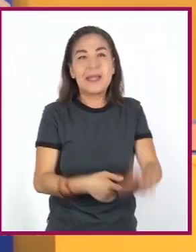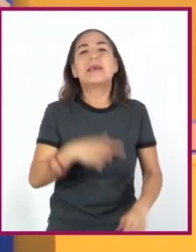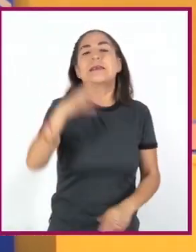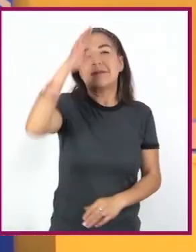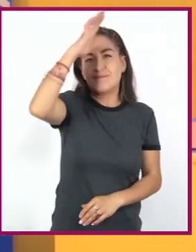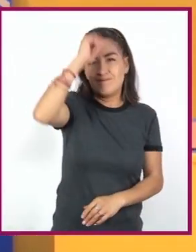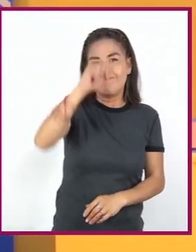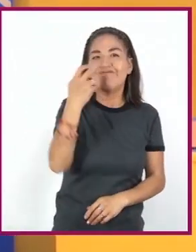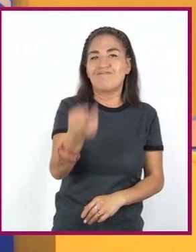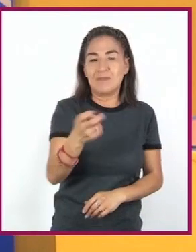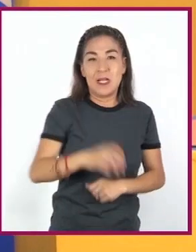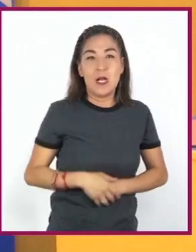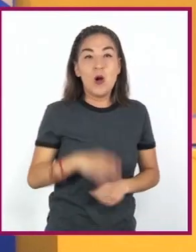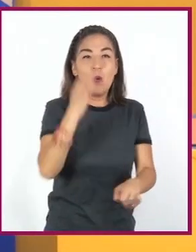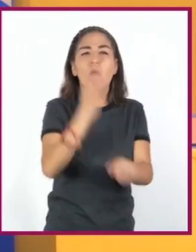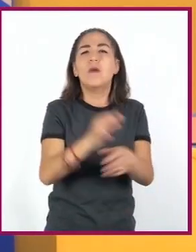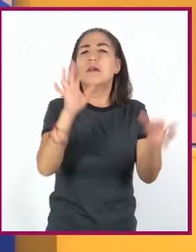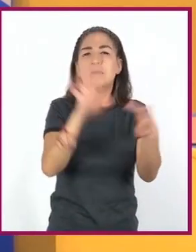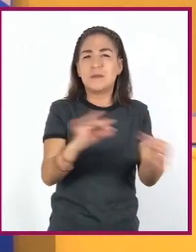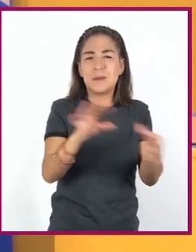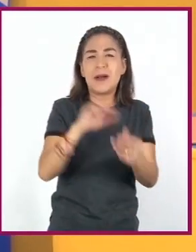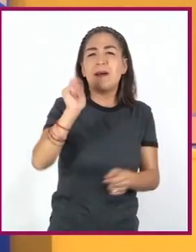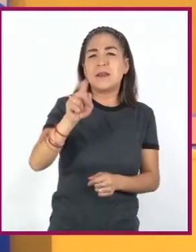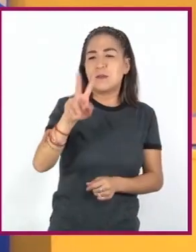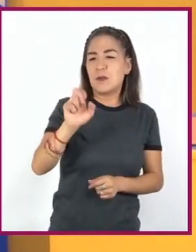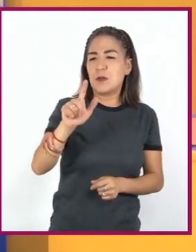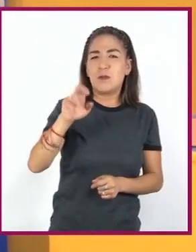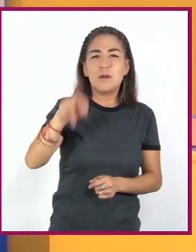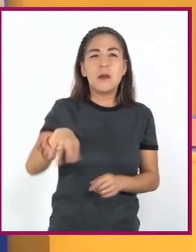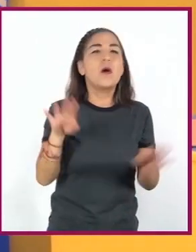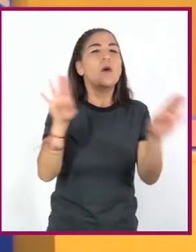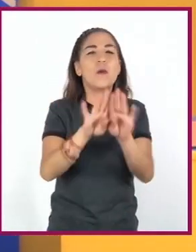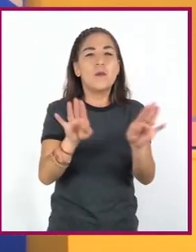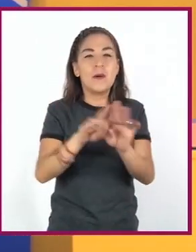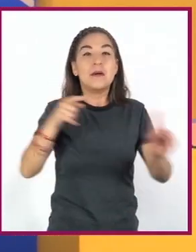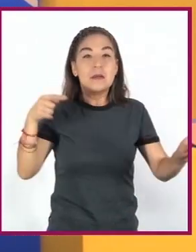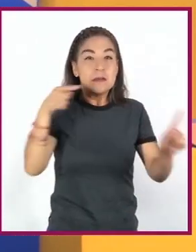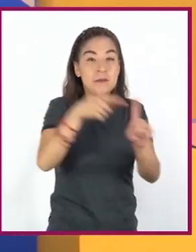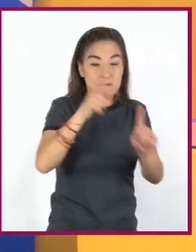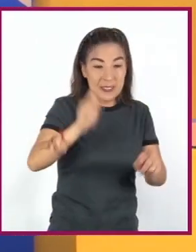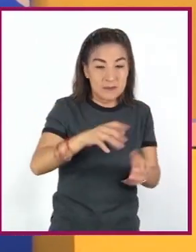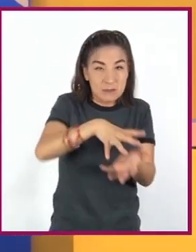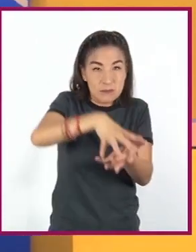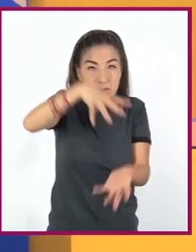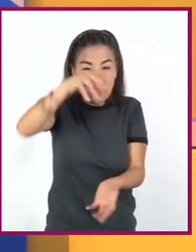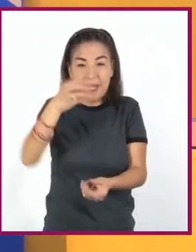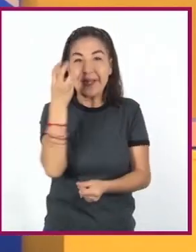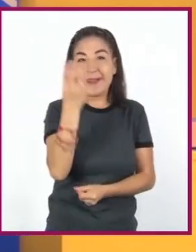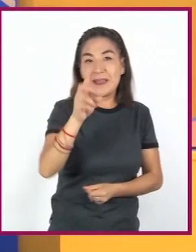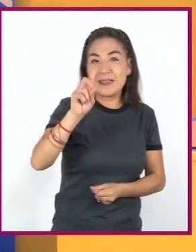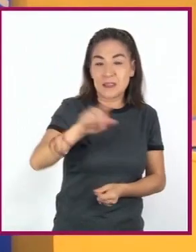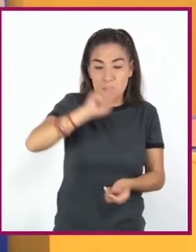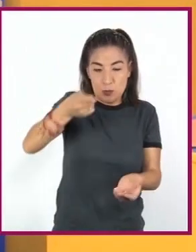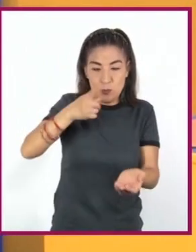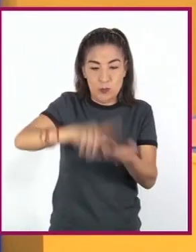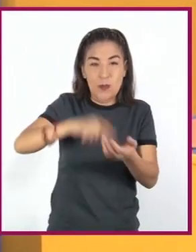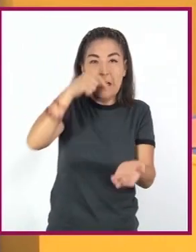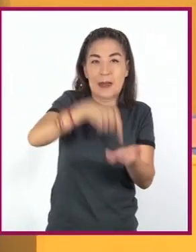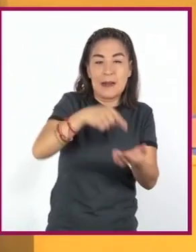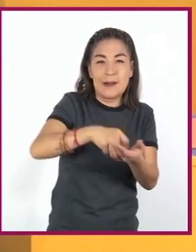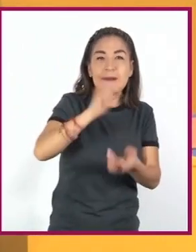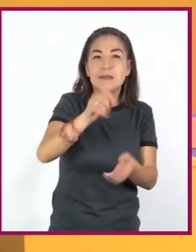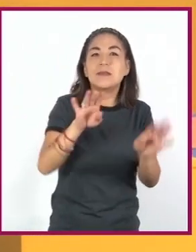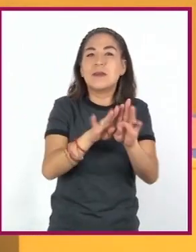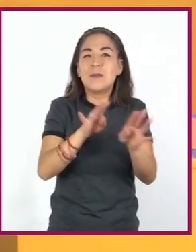contigo. Para que podamos hablar de volumen, necesitamos referirnos al espacio tridimensional que ocupa un cuerpo